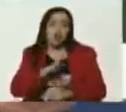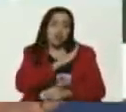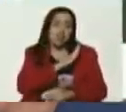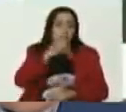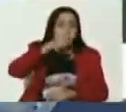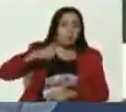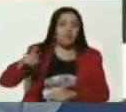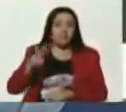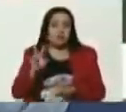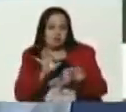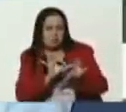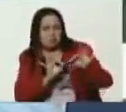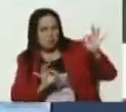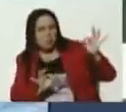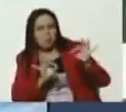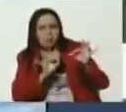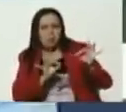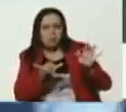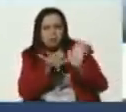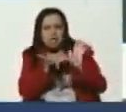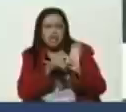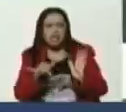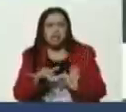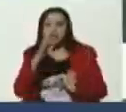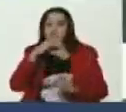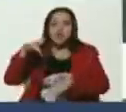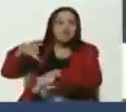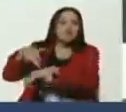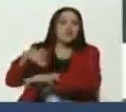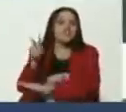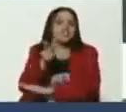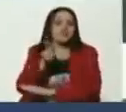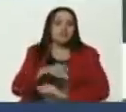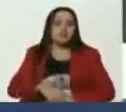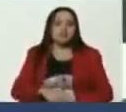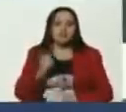tan cerca, no se meten con Venezuela. Mandan a sus lacayos.